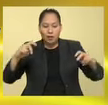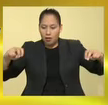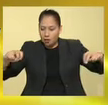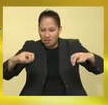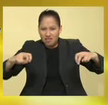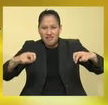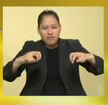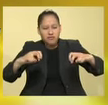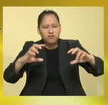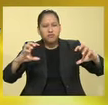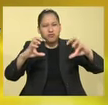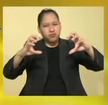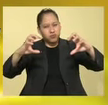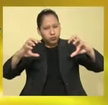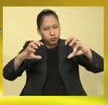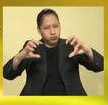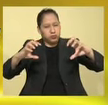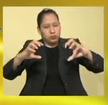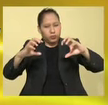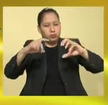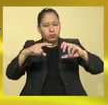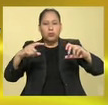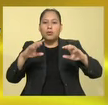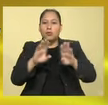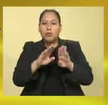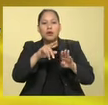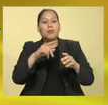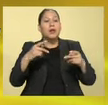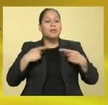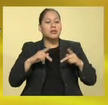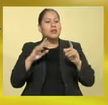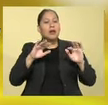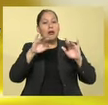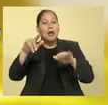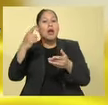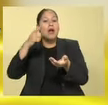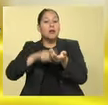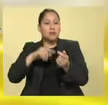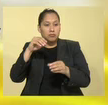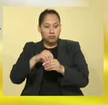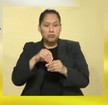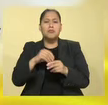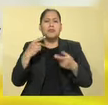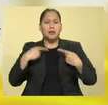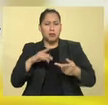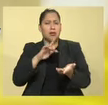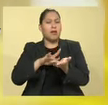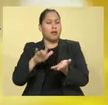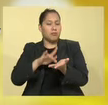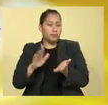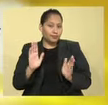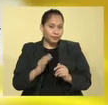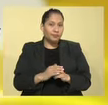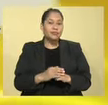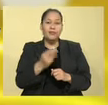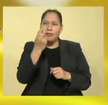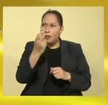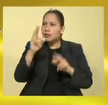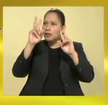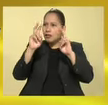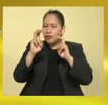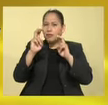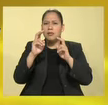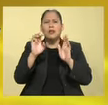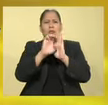tú provoques estas peleas de per hay muchos eventos que hacen todos son clandestinos y est y hablando un poco de eso